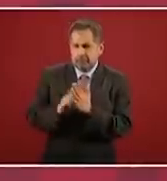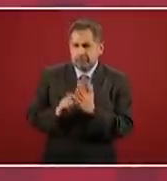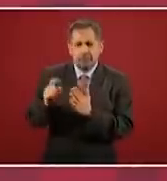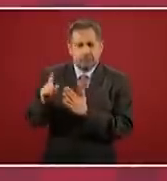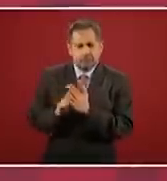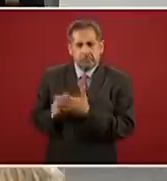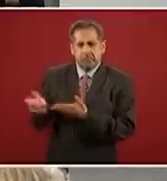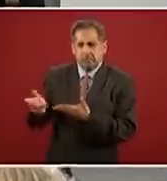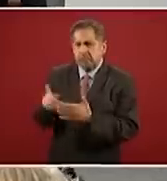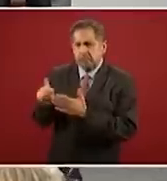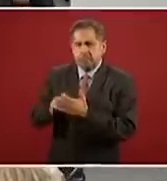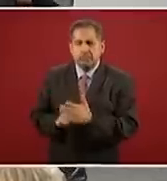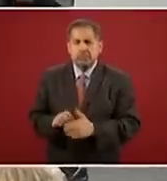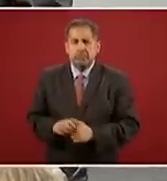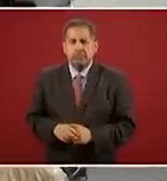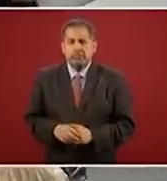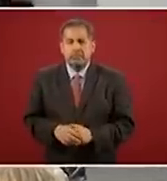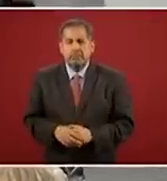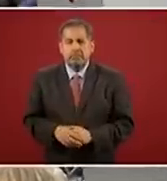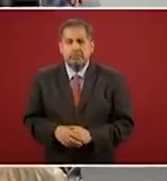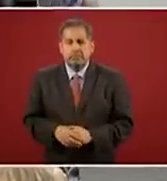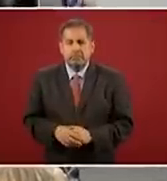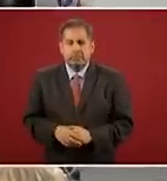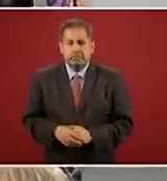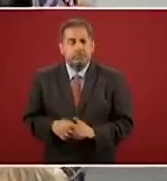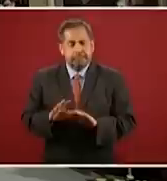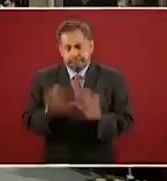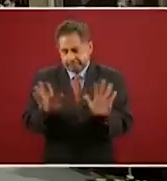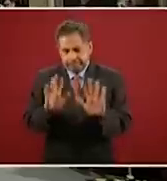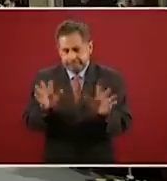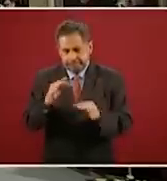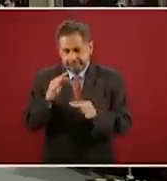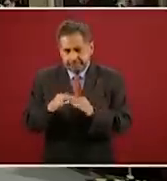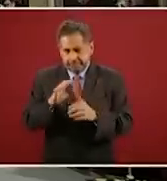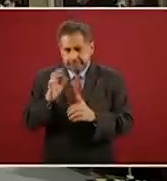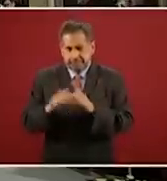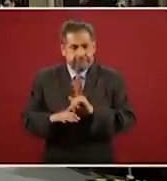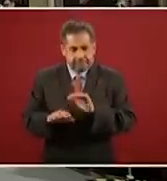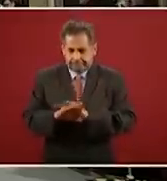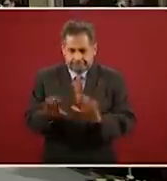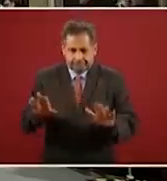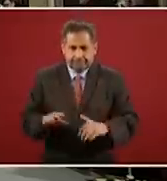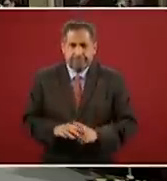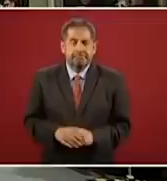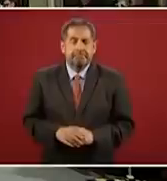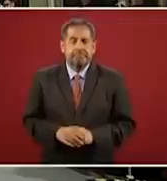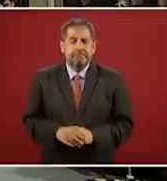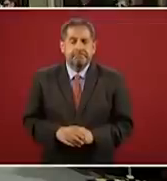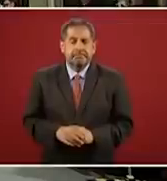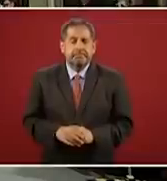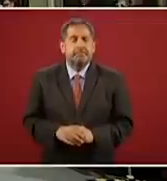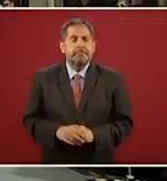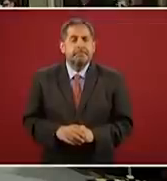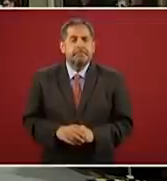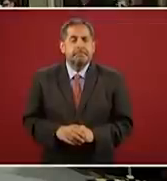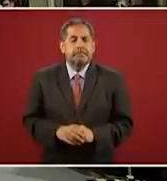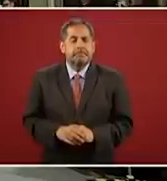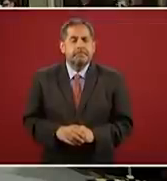cada mes, Santiago. Sí, y ya vamos a dejar